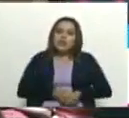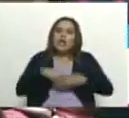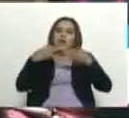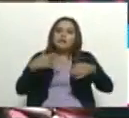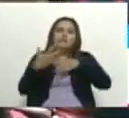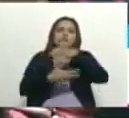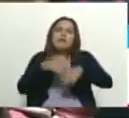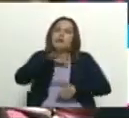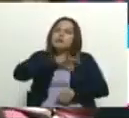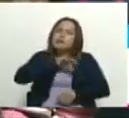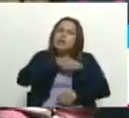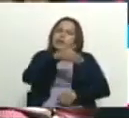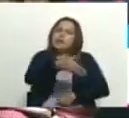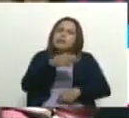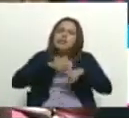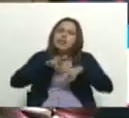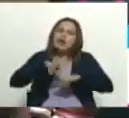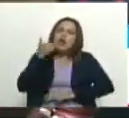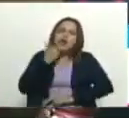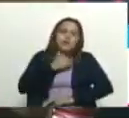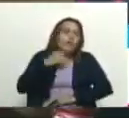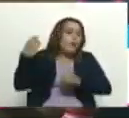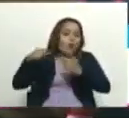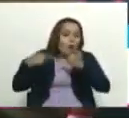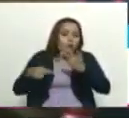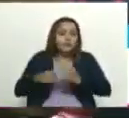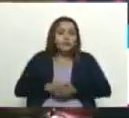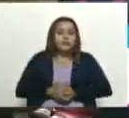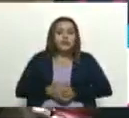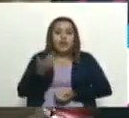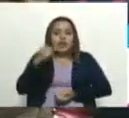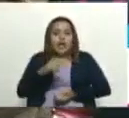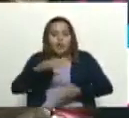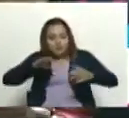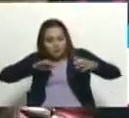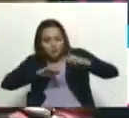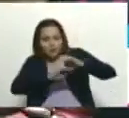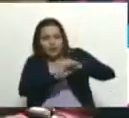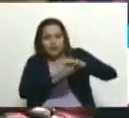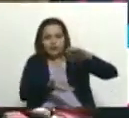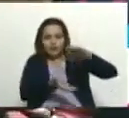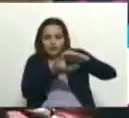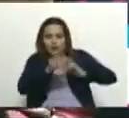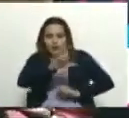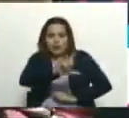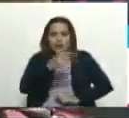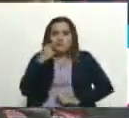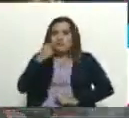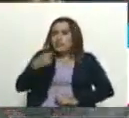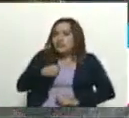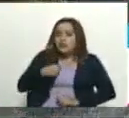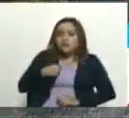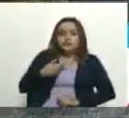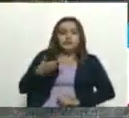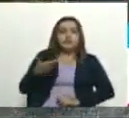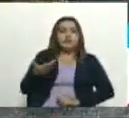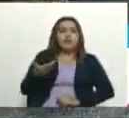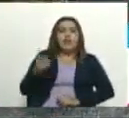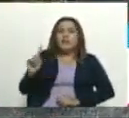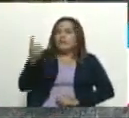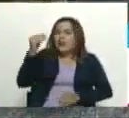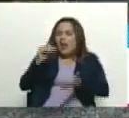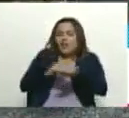niño en estas condiciones y en muchas condiciones. Cuando le pusimos la prótesis, la botica, ella dijo: primera